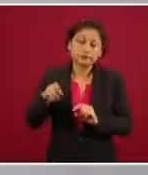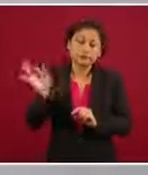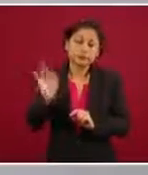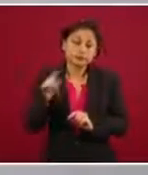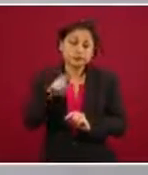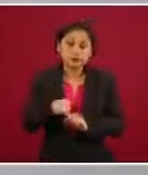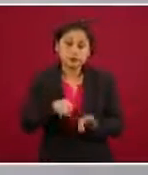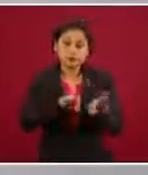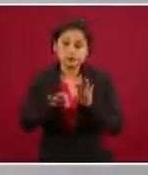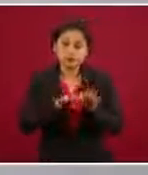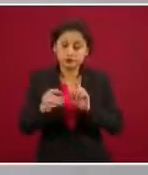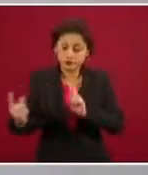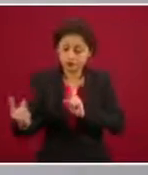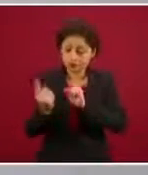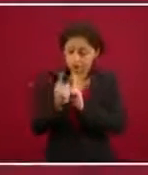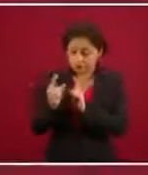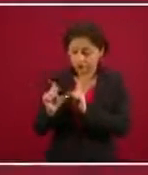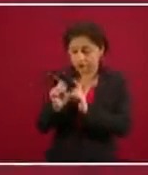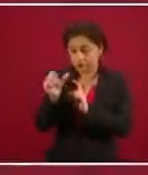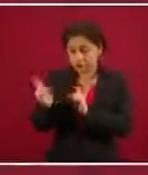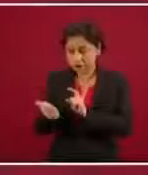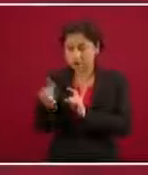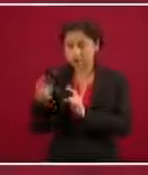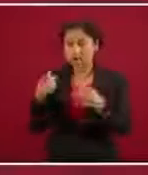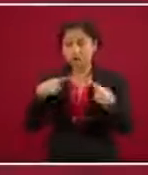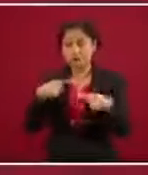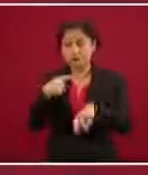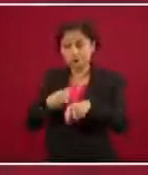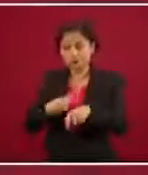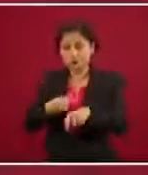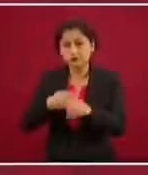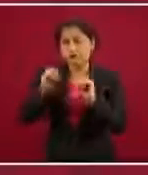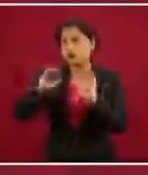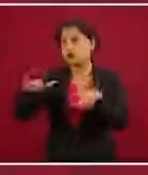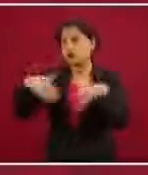paciente o él mismo en otro lado y empezó a hacer la dispersión.